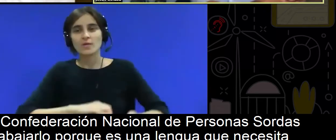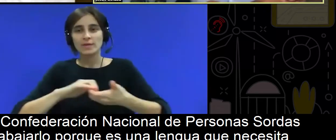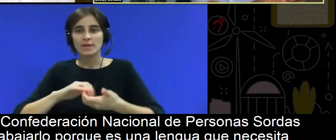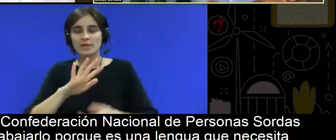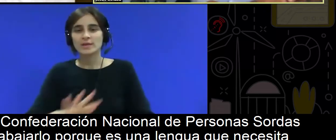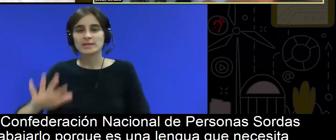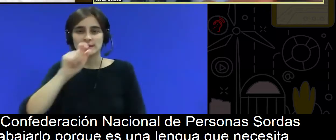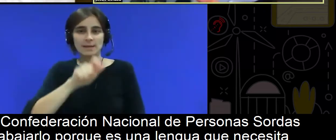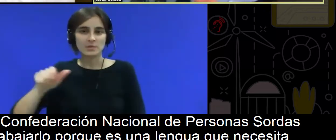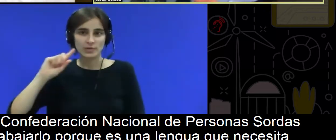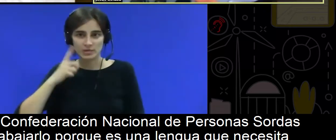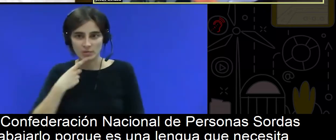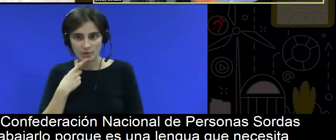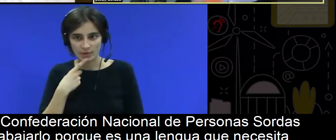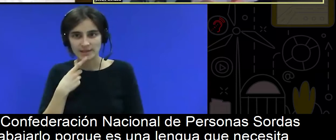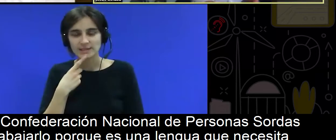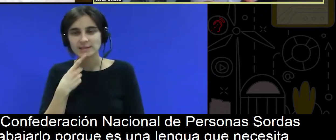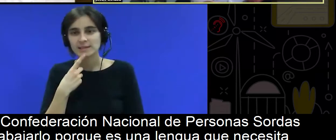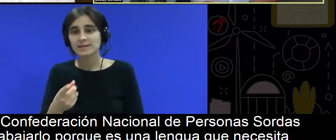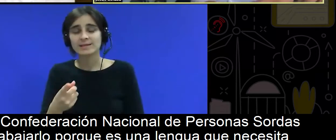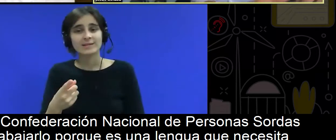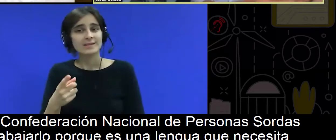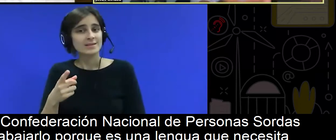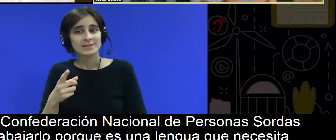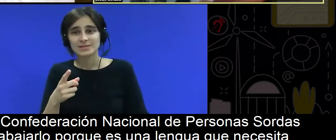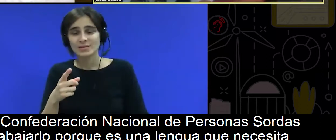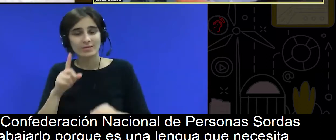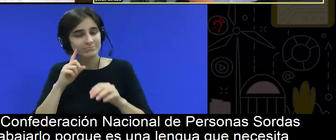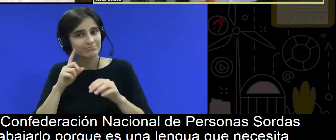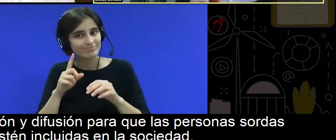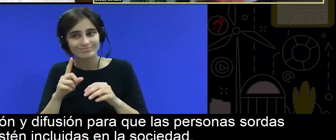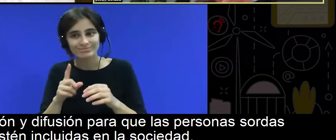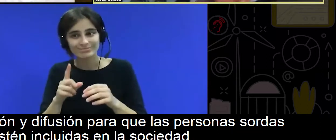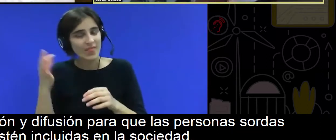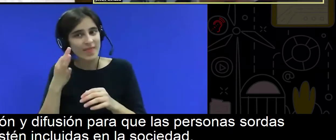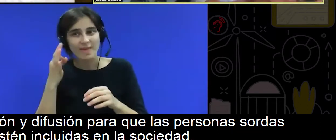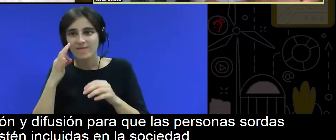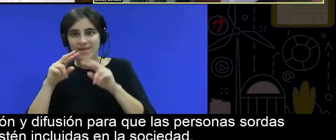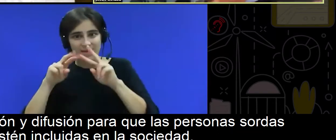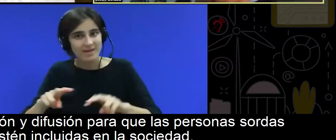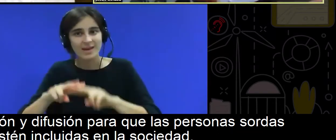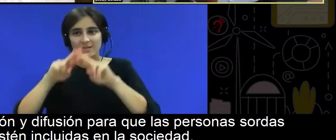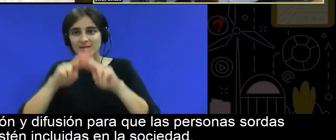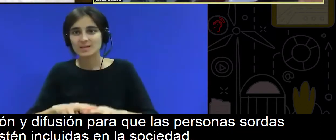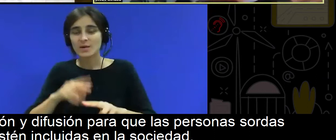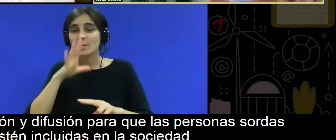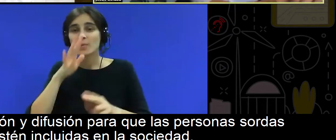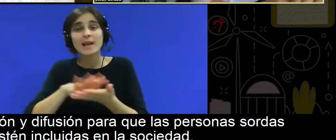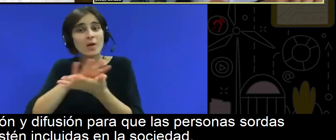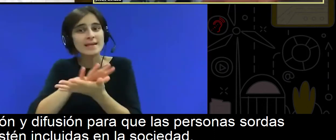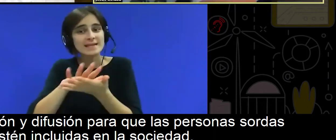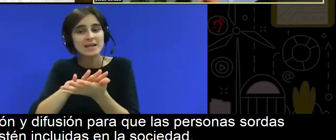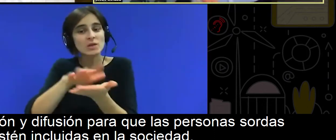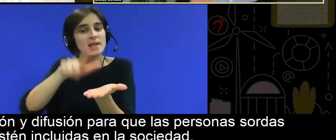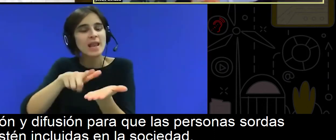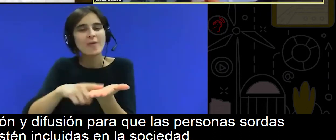Personas Sordas, ¿no? Y que hay que trabajarlo porque, como antes apuntaba, es una lengua que necesita esa normalización, esa investigación, esa difusión para